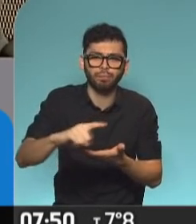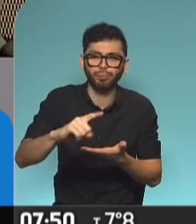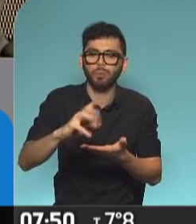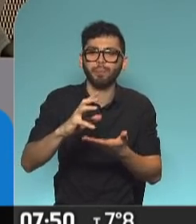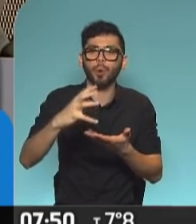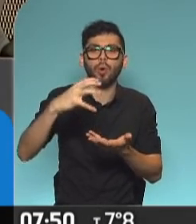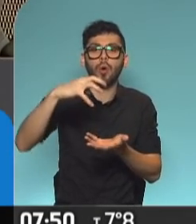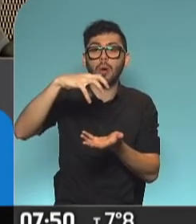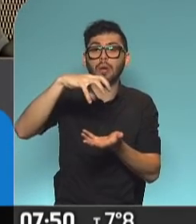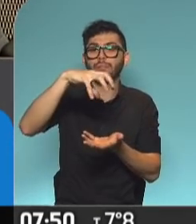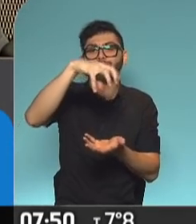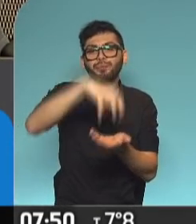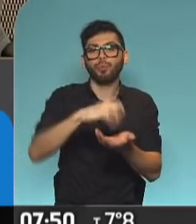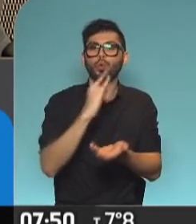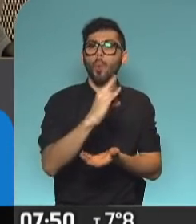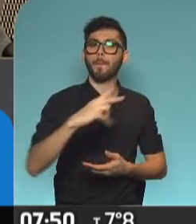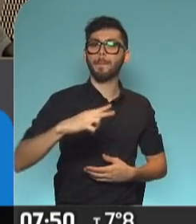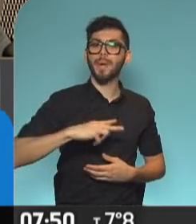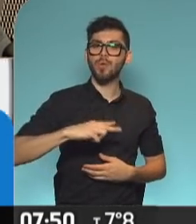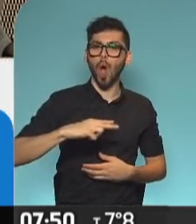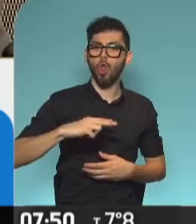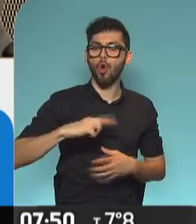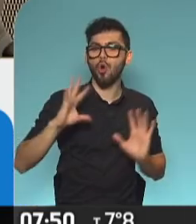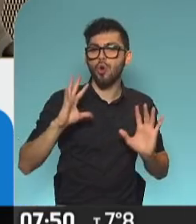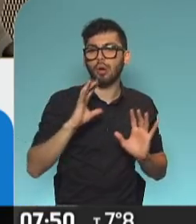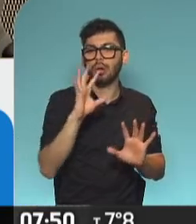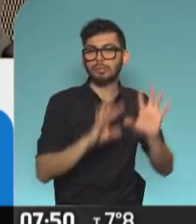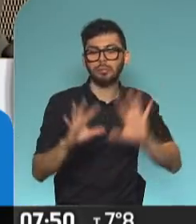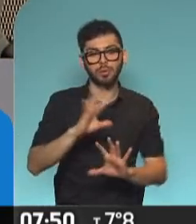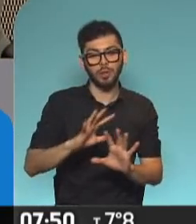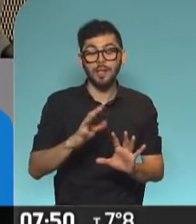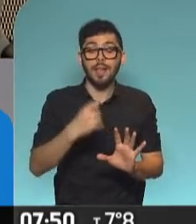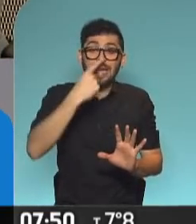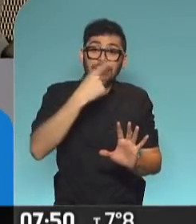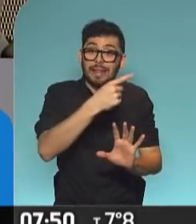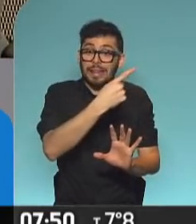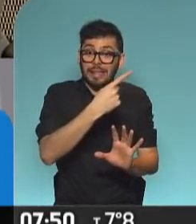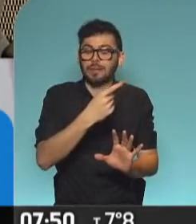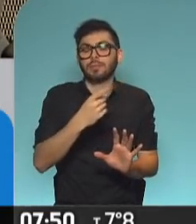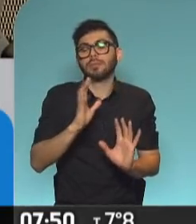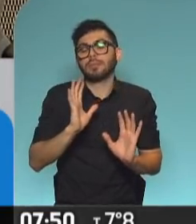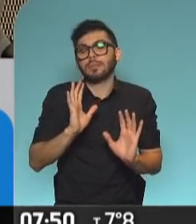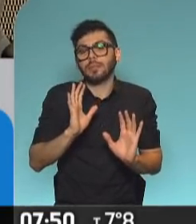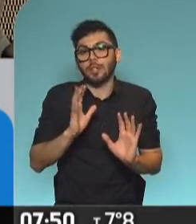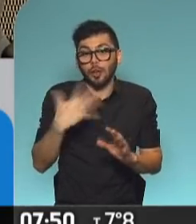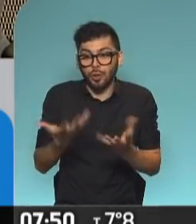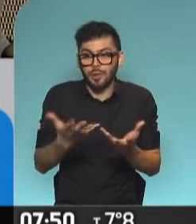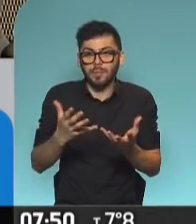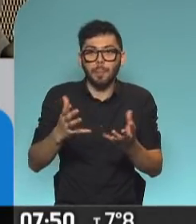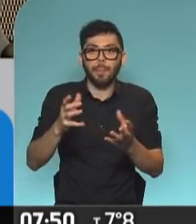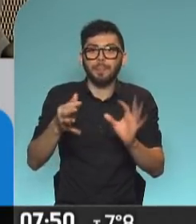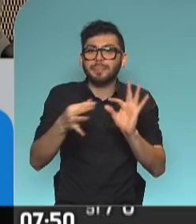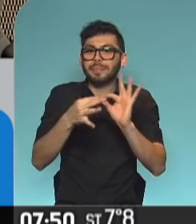en un prestador privado, en una sociedad anónima comercial. Y eso tuvo como resultado alejar la gestión de la